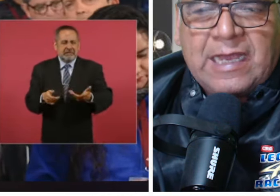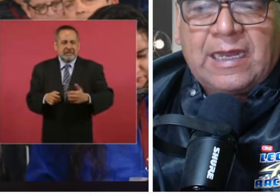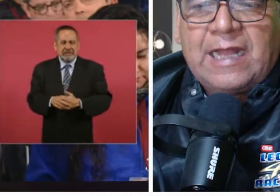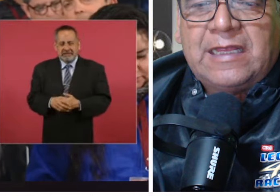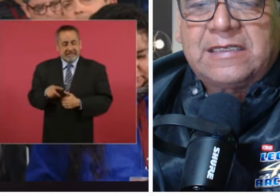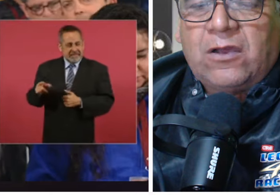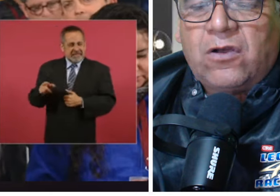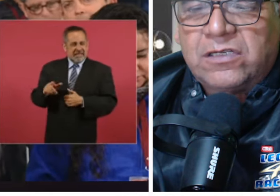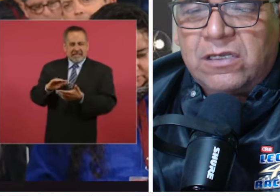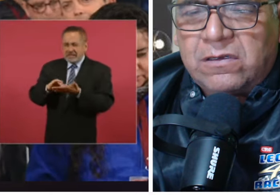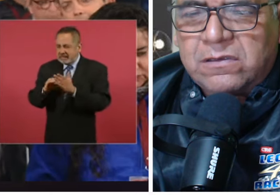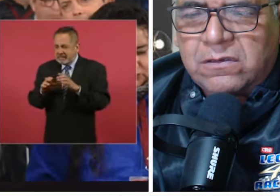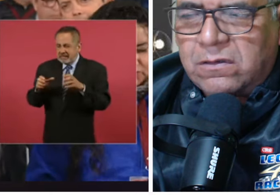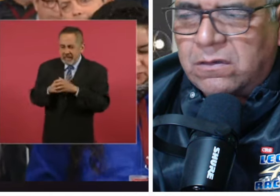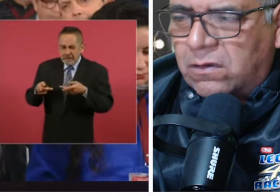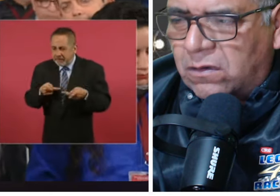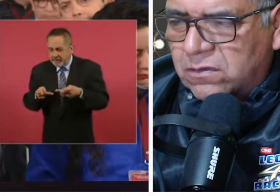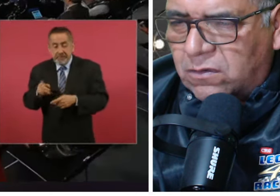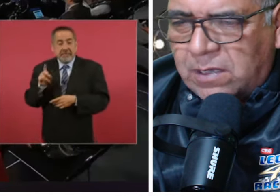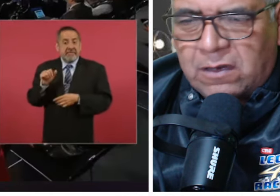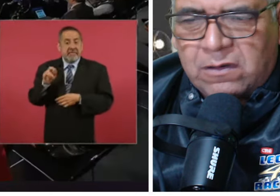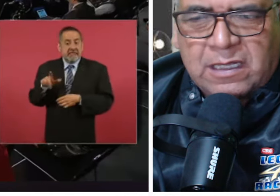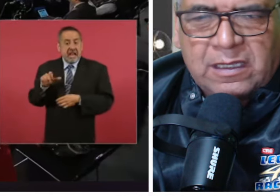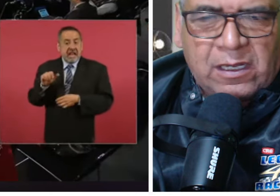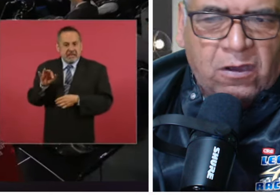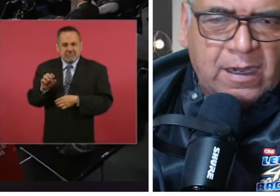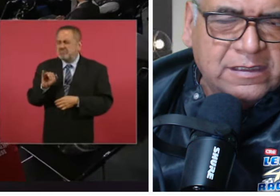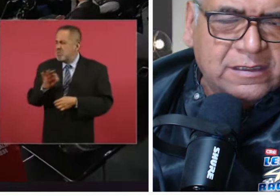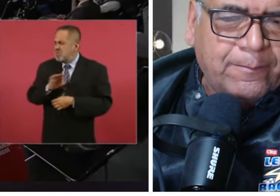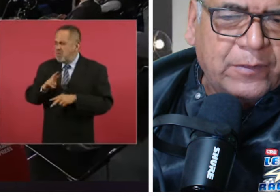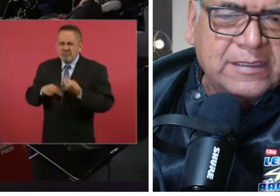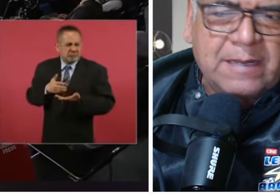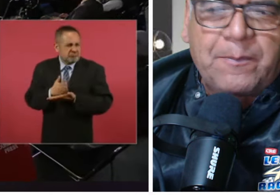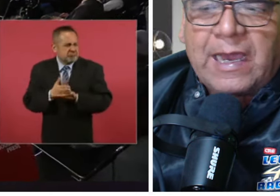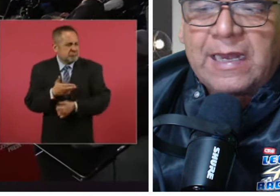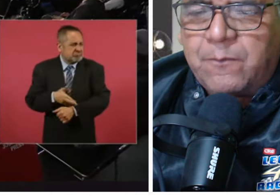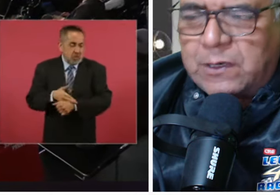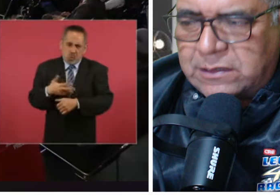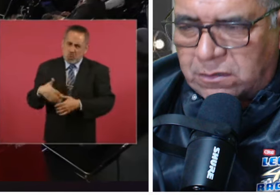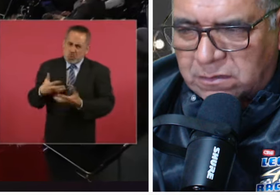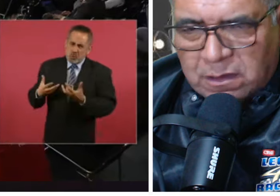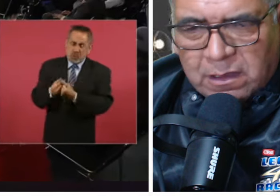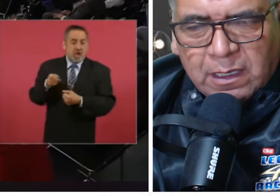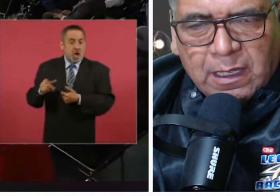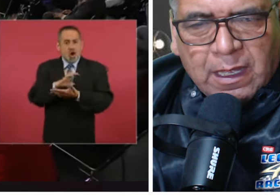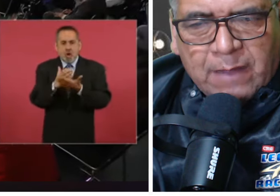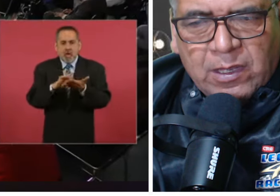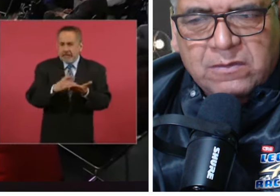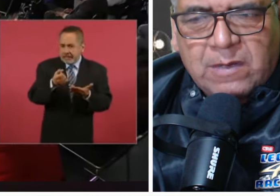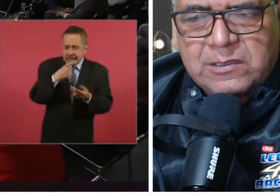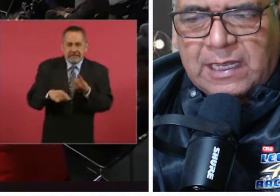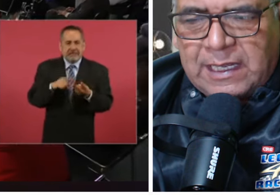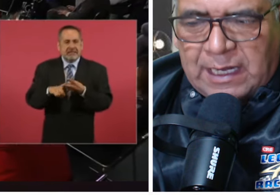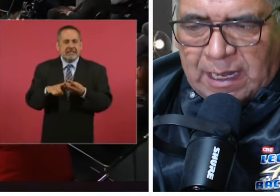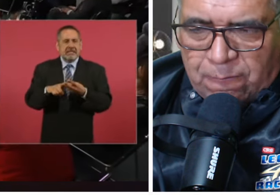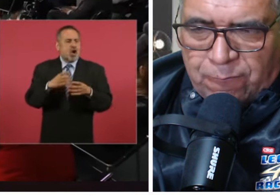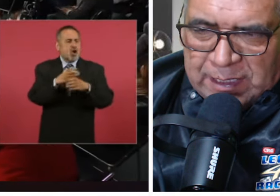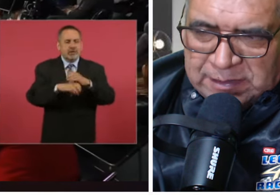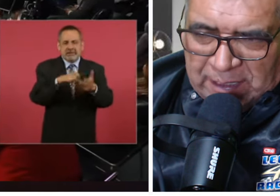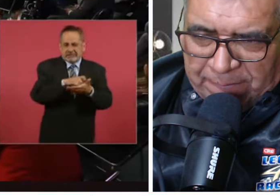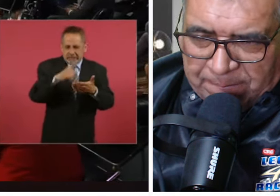hacían grandes negocios con los gobiernos anteriores sin pagar impuestos. Amigos, vamos a ir a